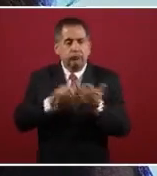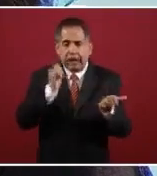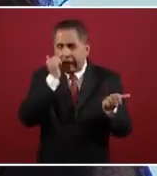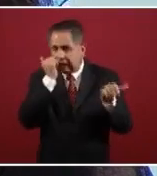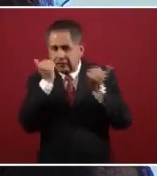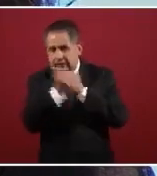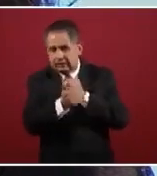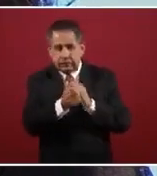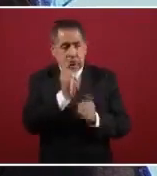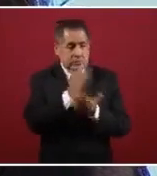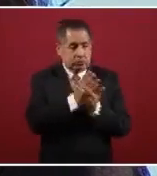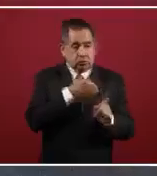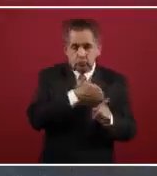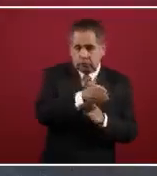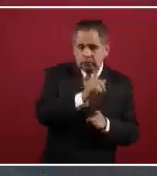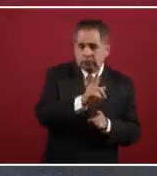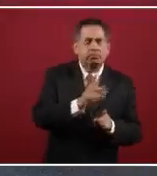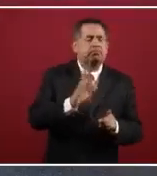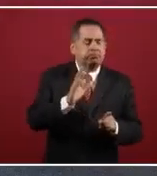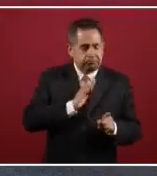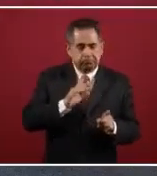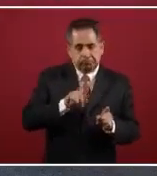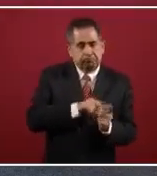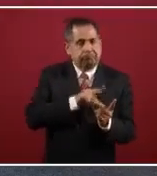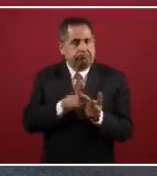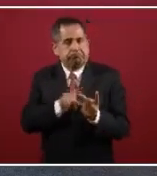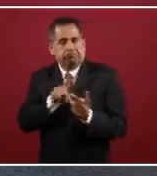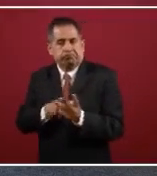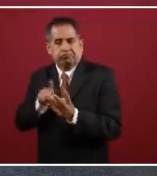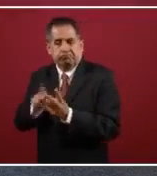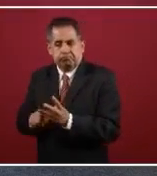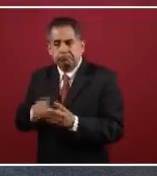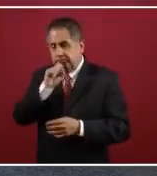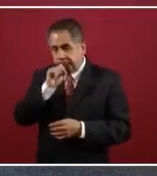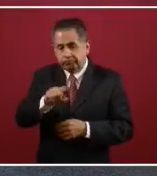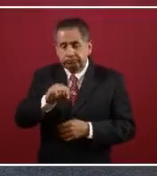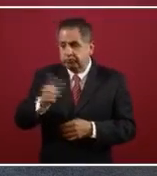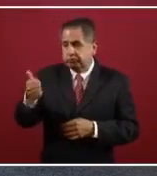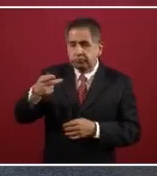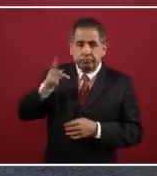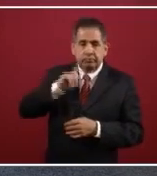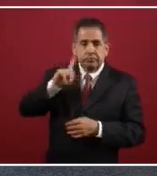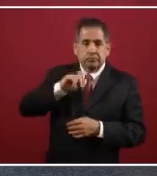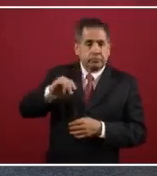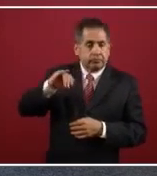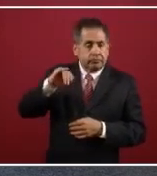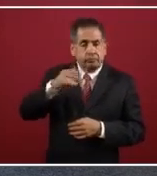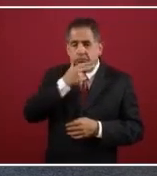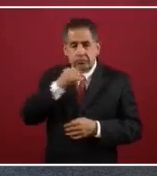solo una especie. Nosotros retomamos también el conocimiento de las campesinas y los